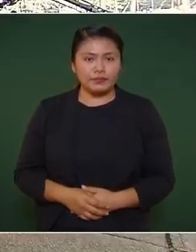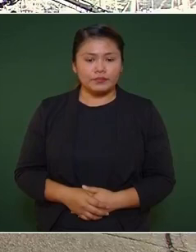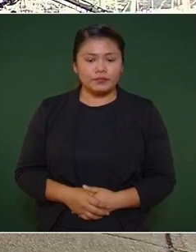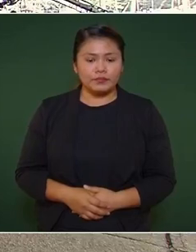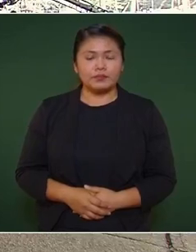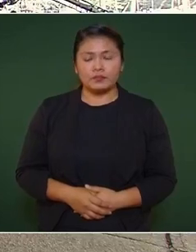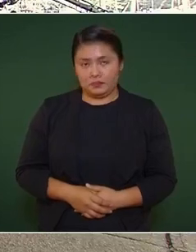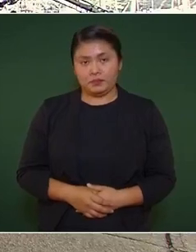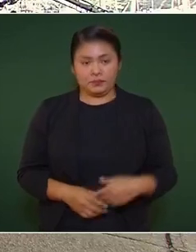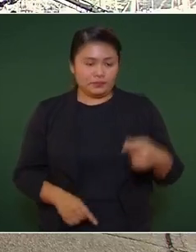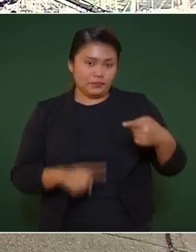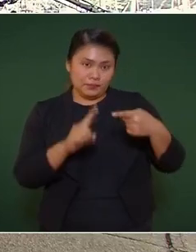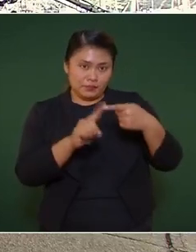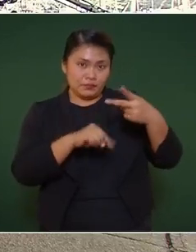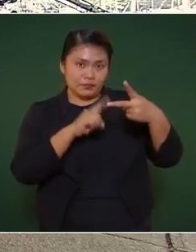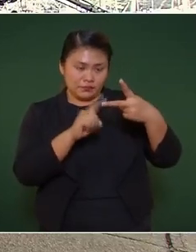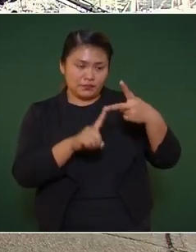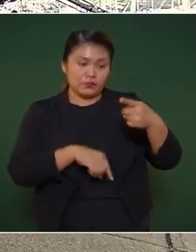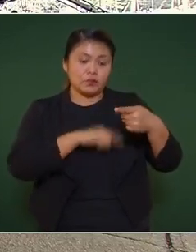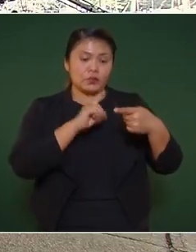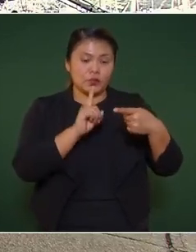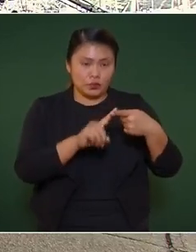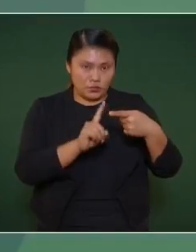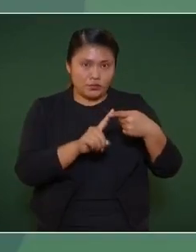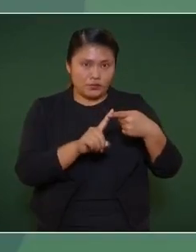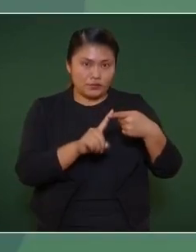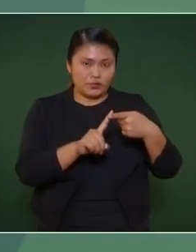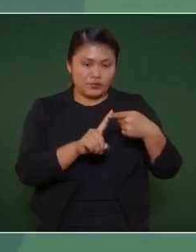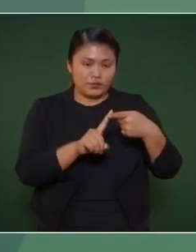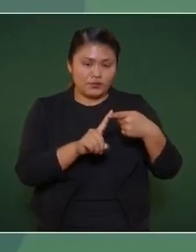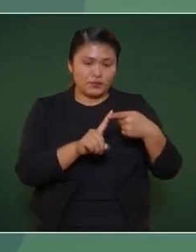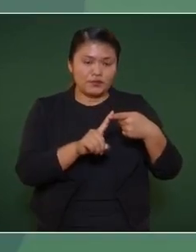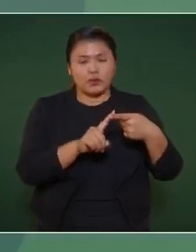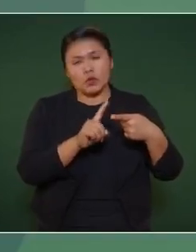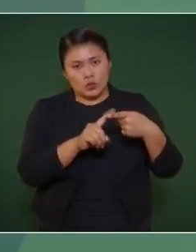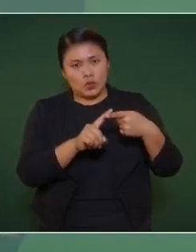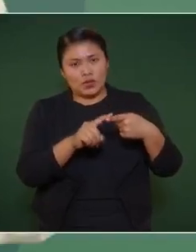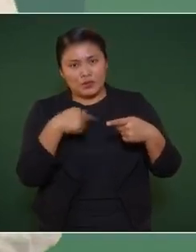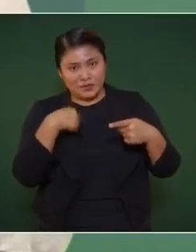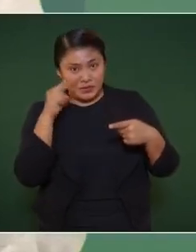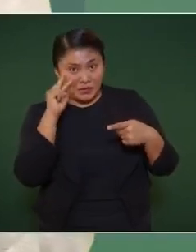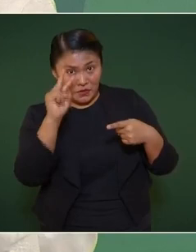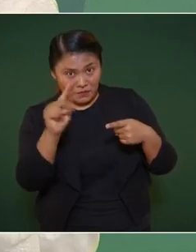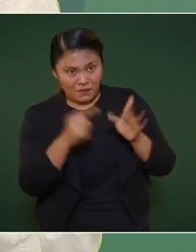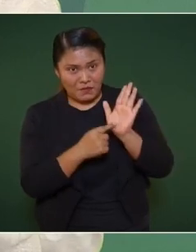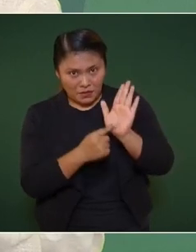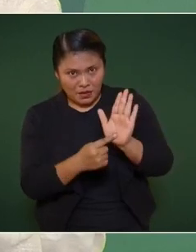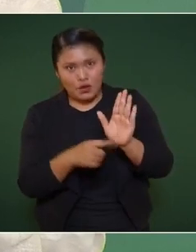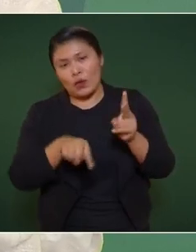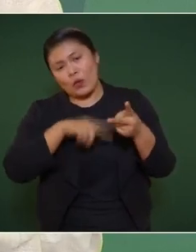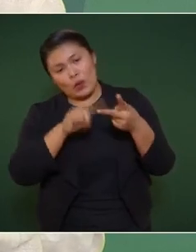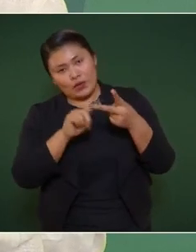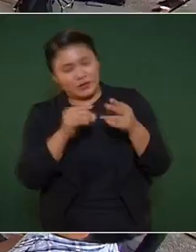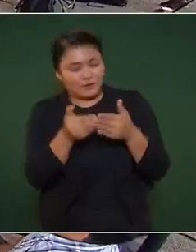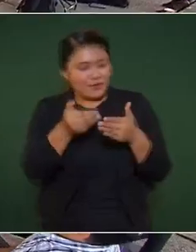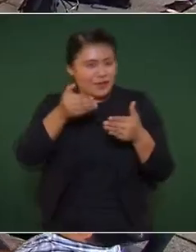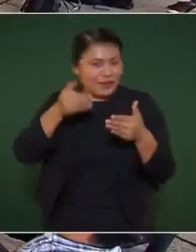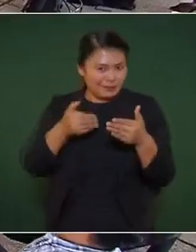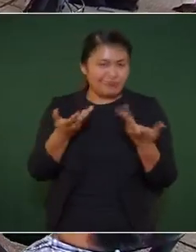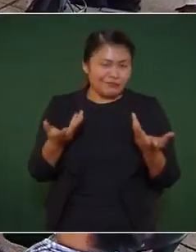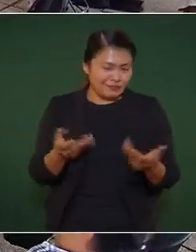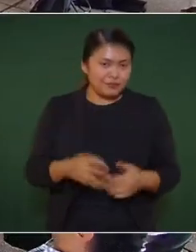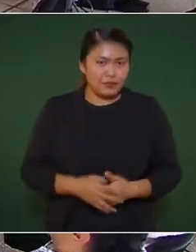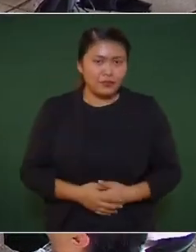dos cosas, una de fondo y otra de forma. Pero como decía un